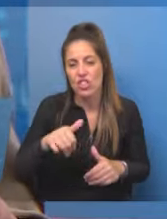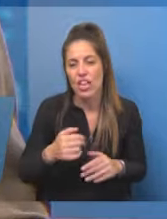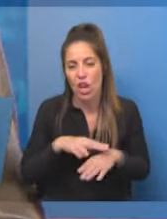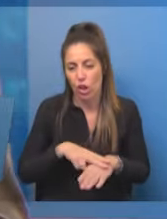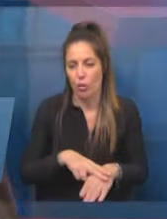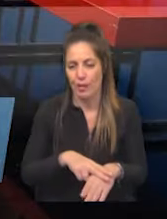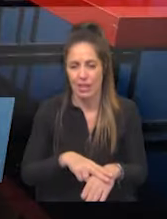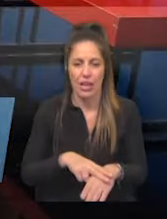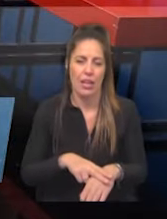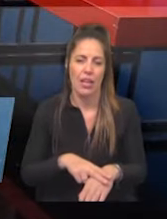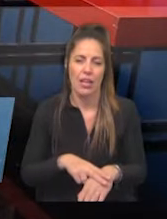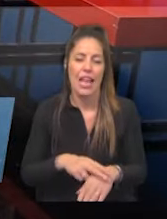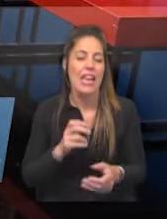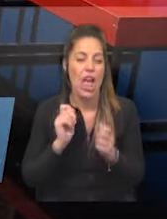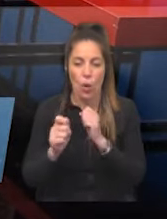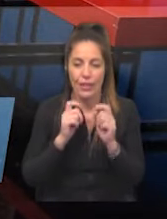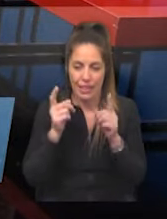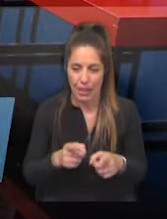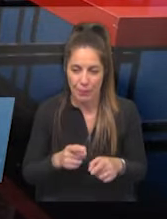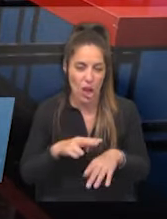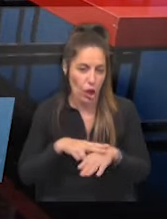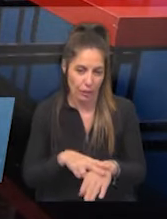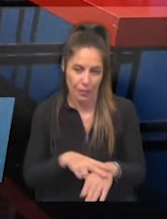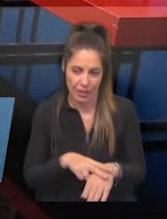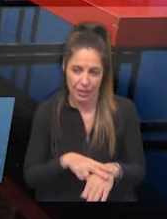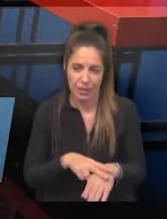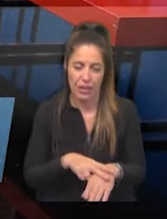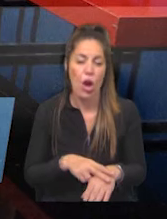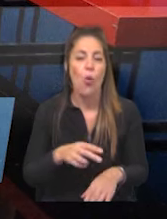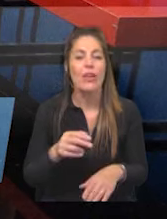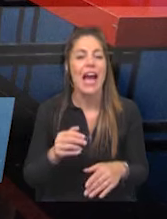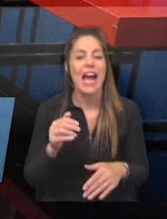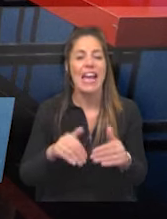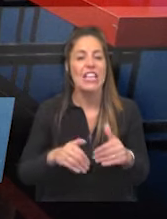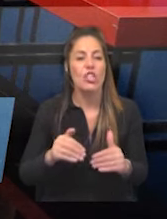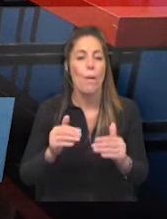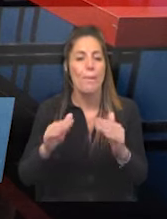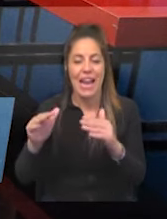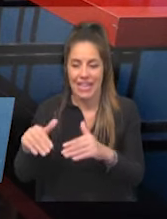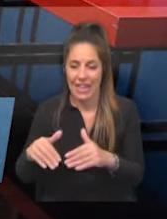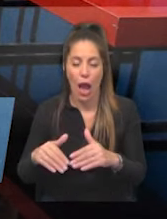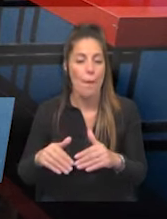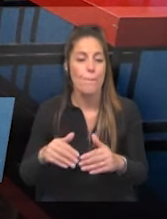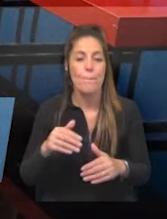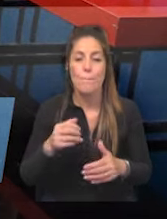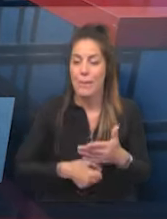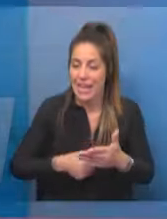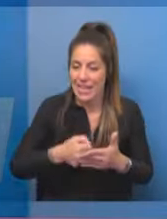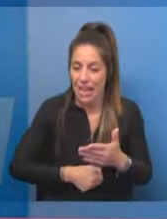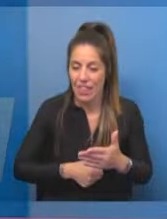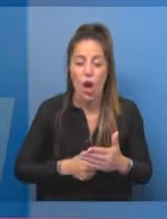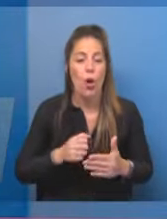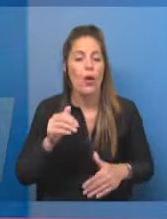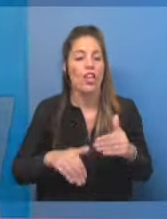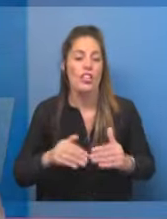sugerían y la encuesta también lo sugiere es una elección muy pareja muy peleada y cuando las elecciones son tan